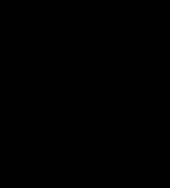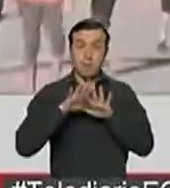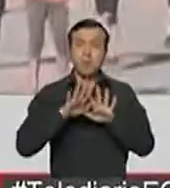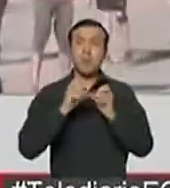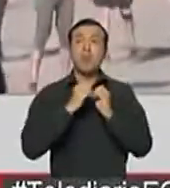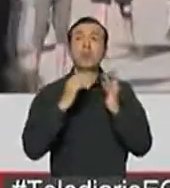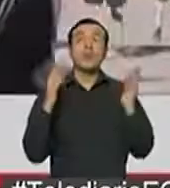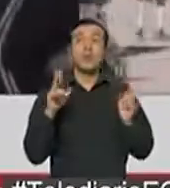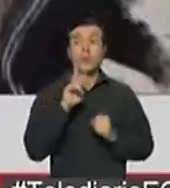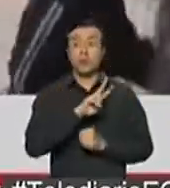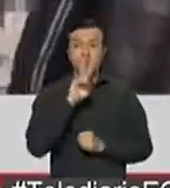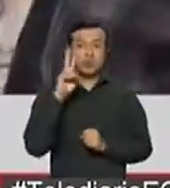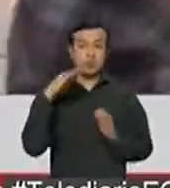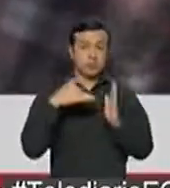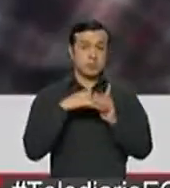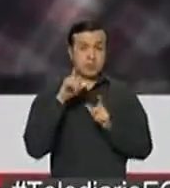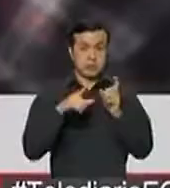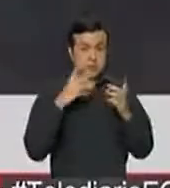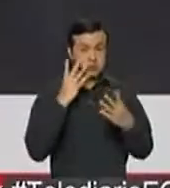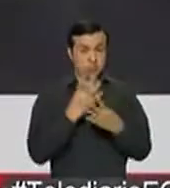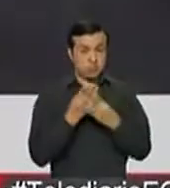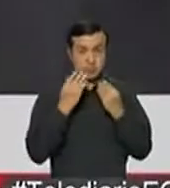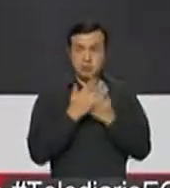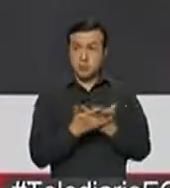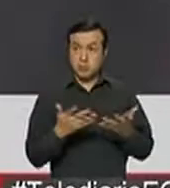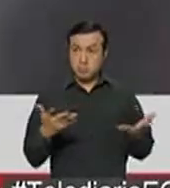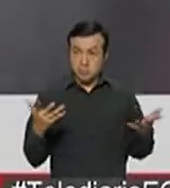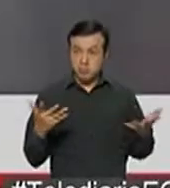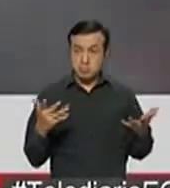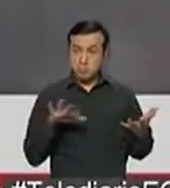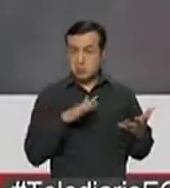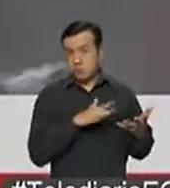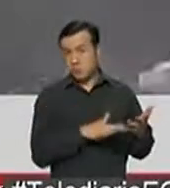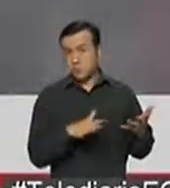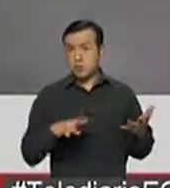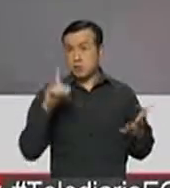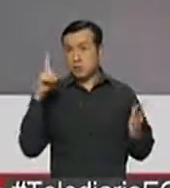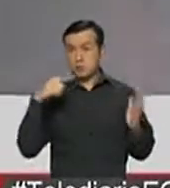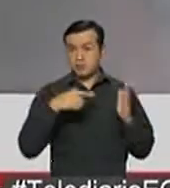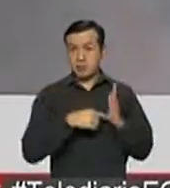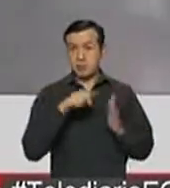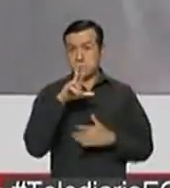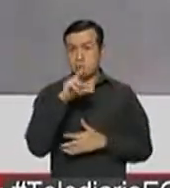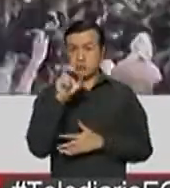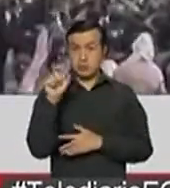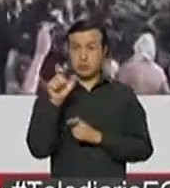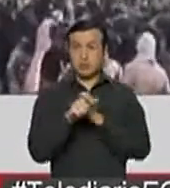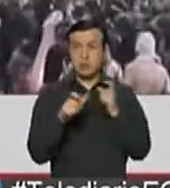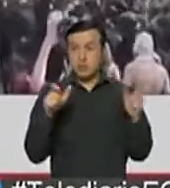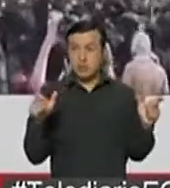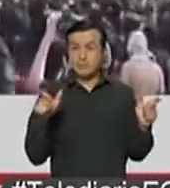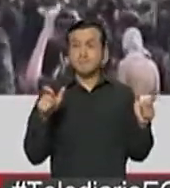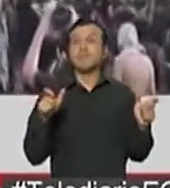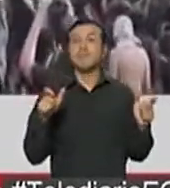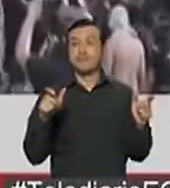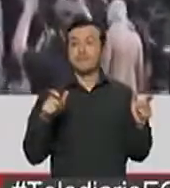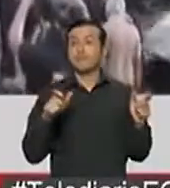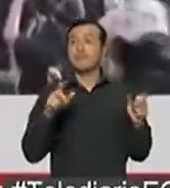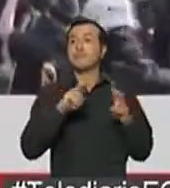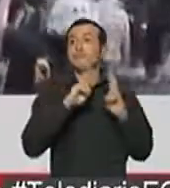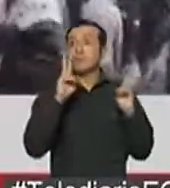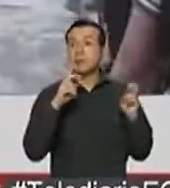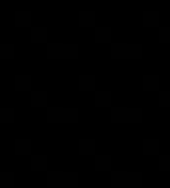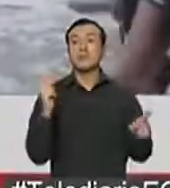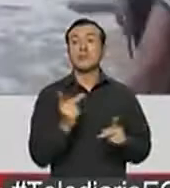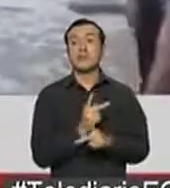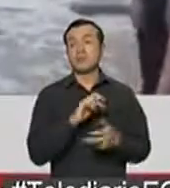registrado más de 22.000 detenciones, de las cuales aproximadamente 1.300 personas han sido imputadas por eventos de